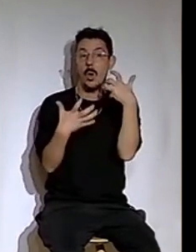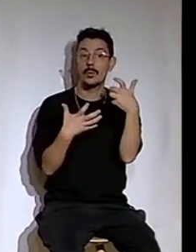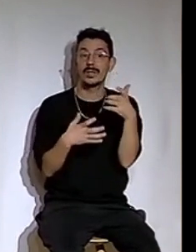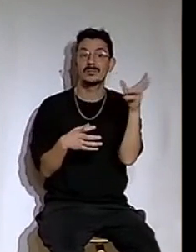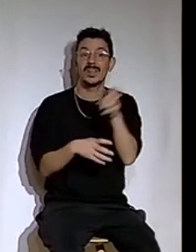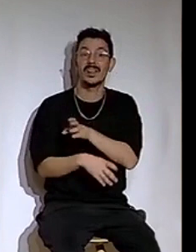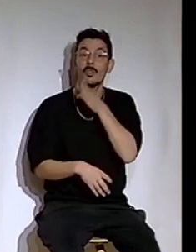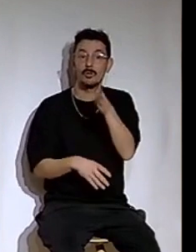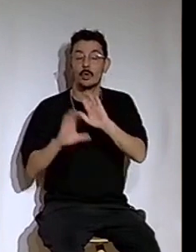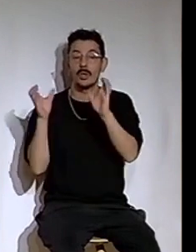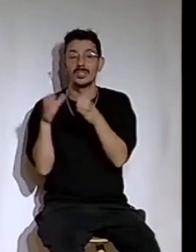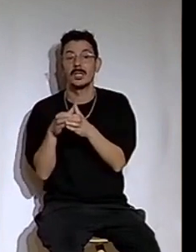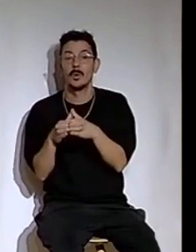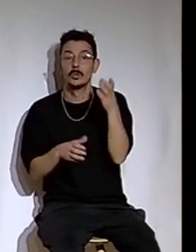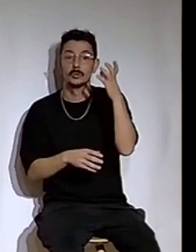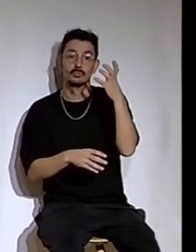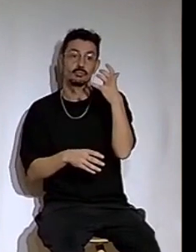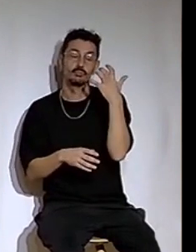sistema patriarcal